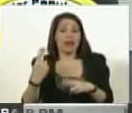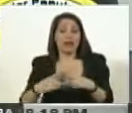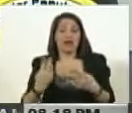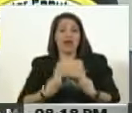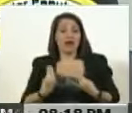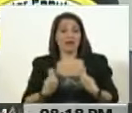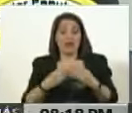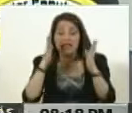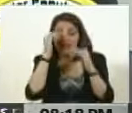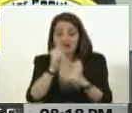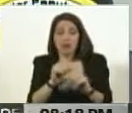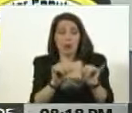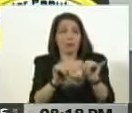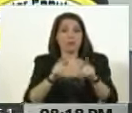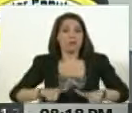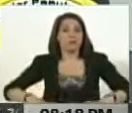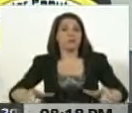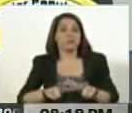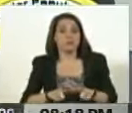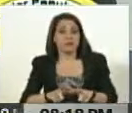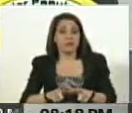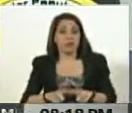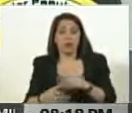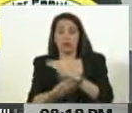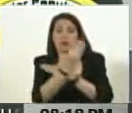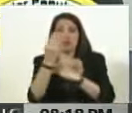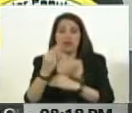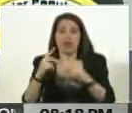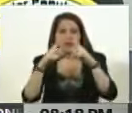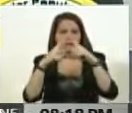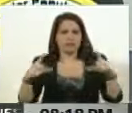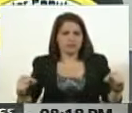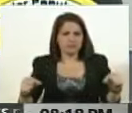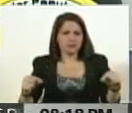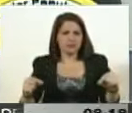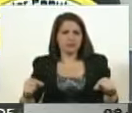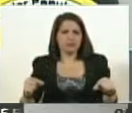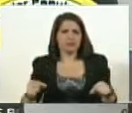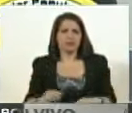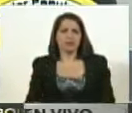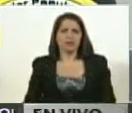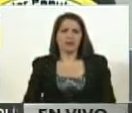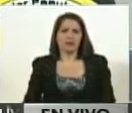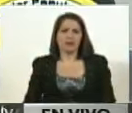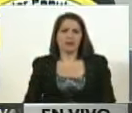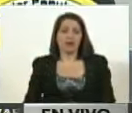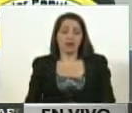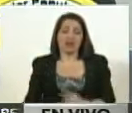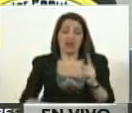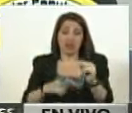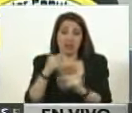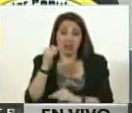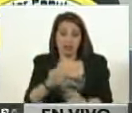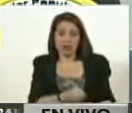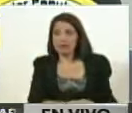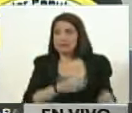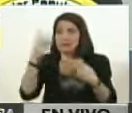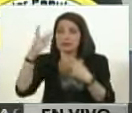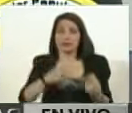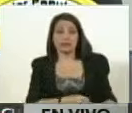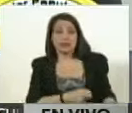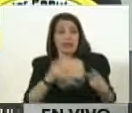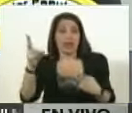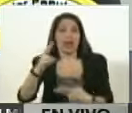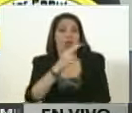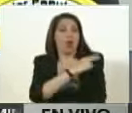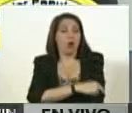ser asistidos por nuestros organismos de prevención y seguridad ciudadana, para posteriormente ser trasladados